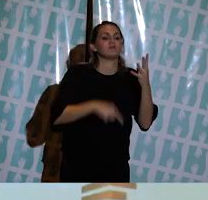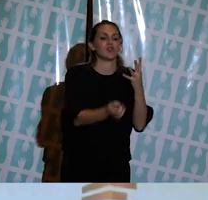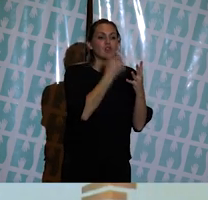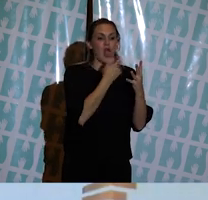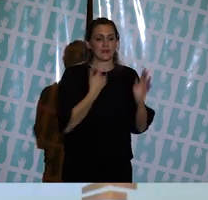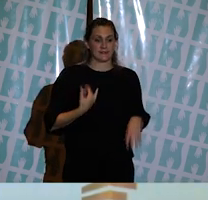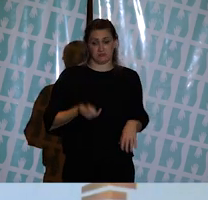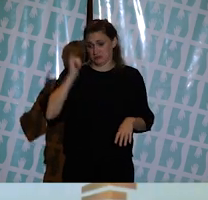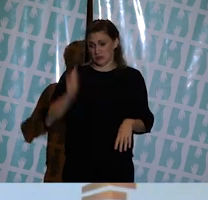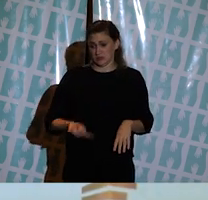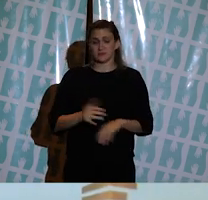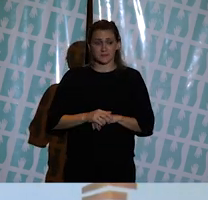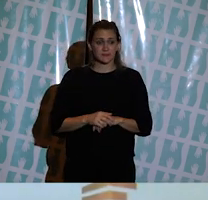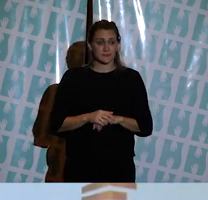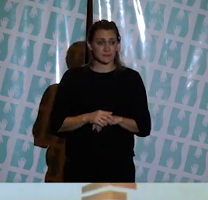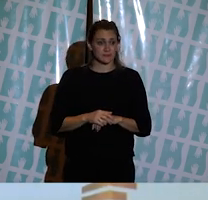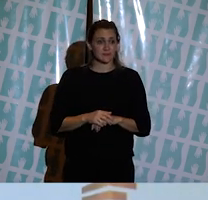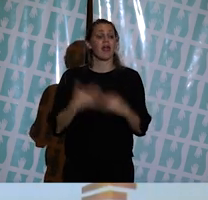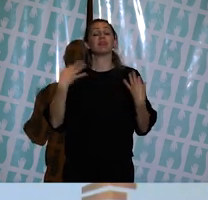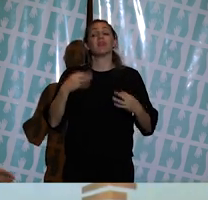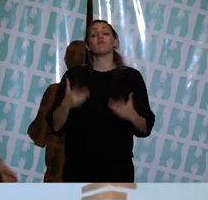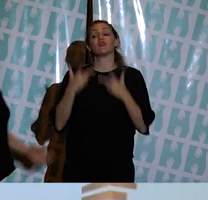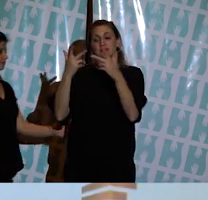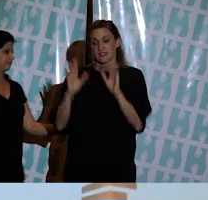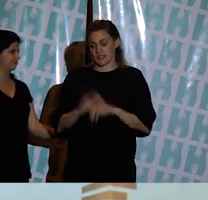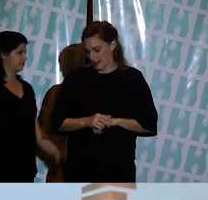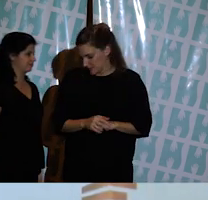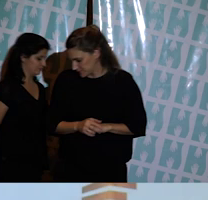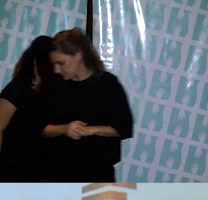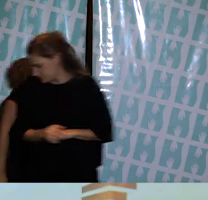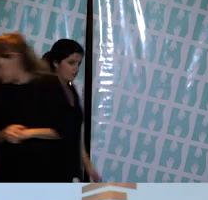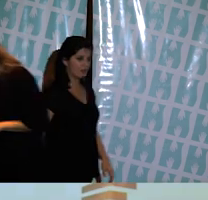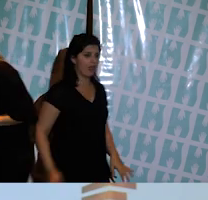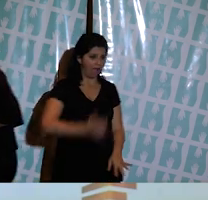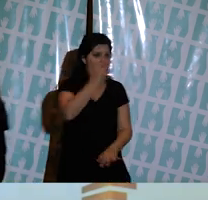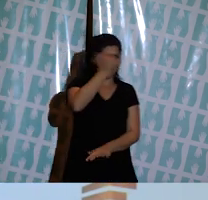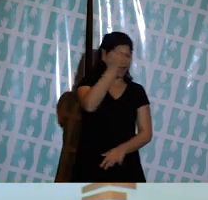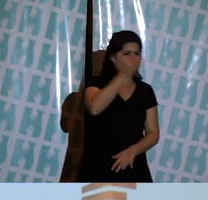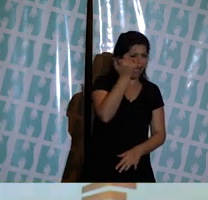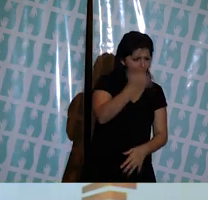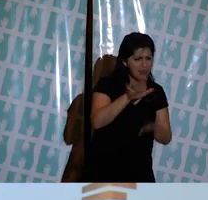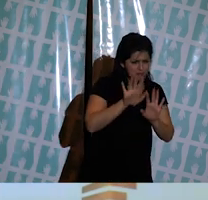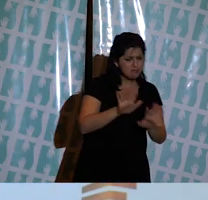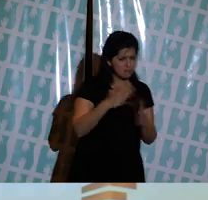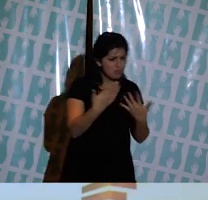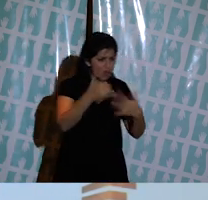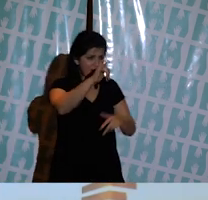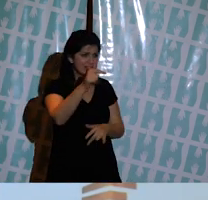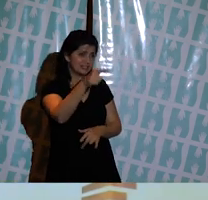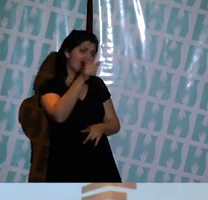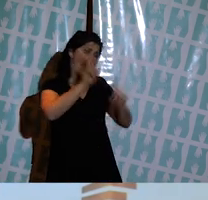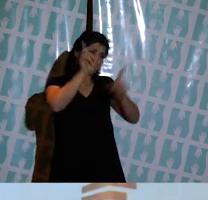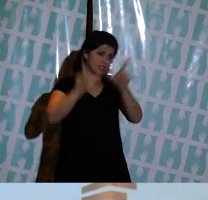sí. Tengo que decirle que existe esperanza con las personas que no han tenido las condiciones que usted